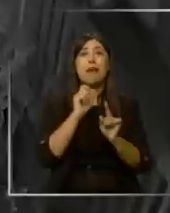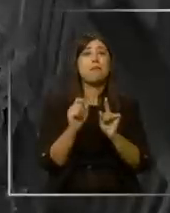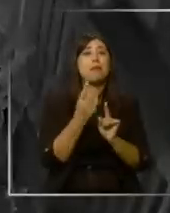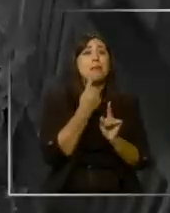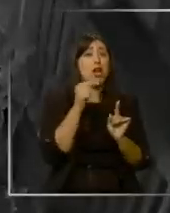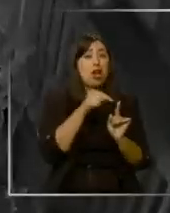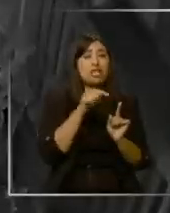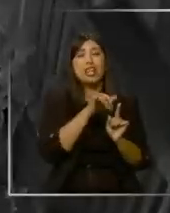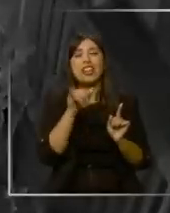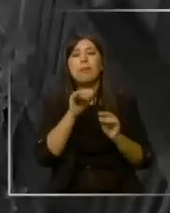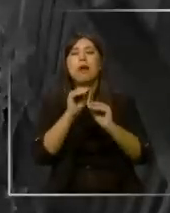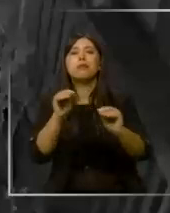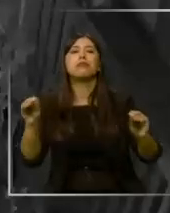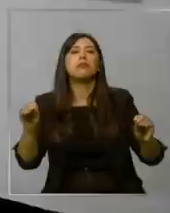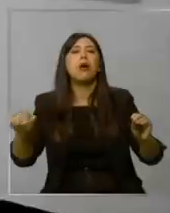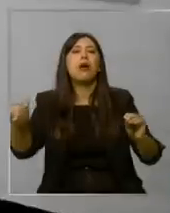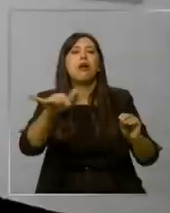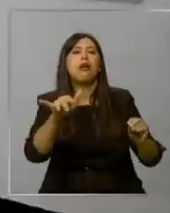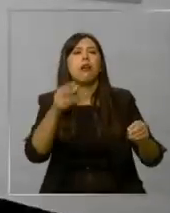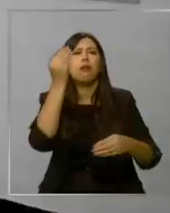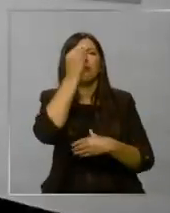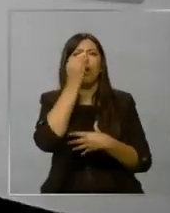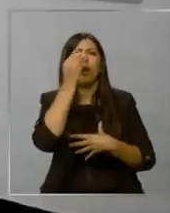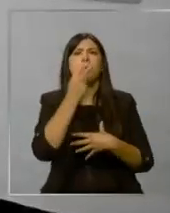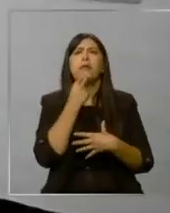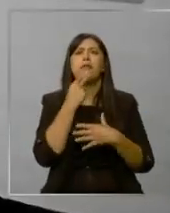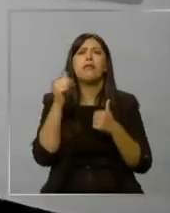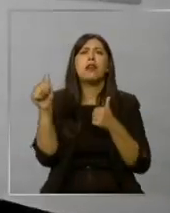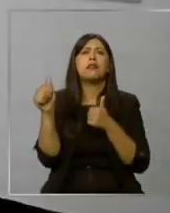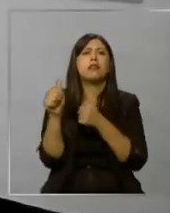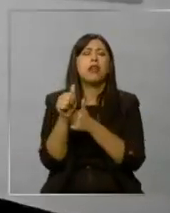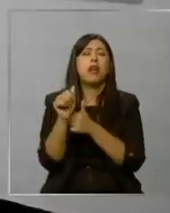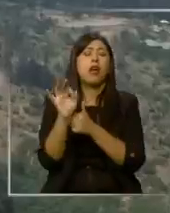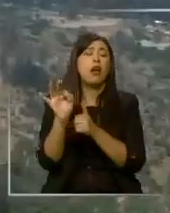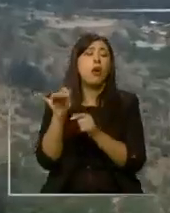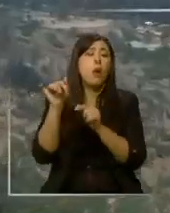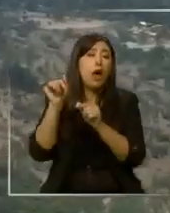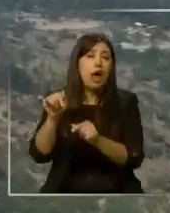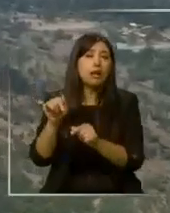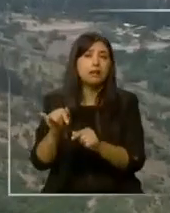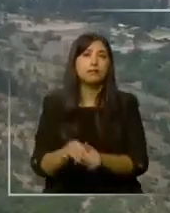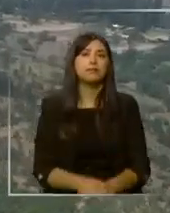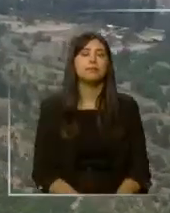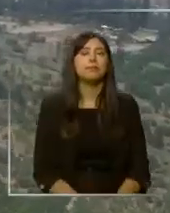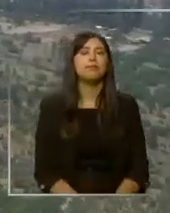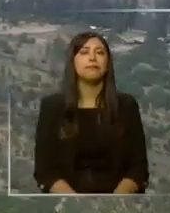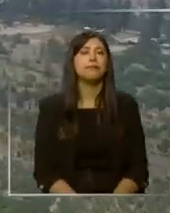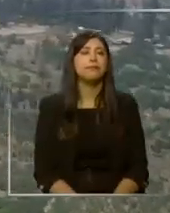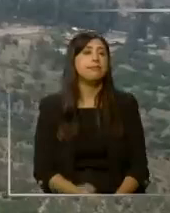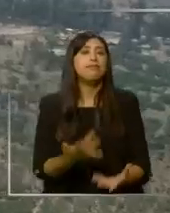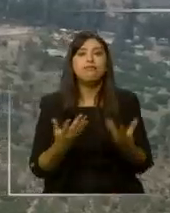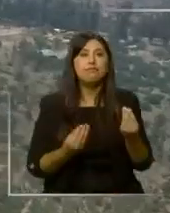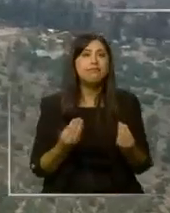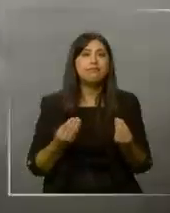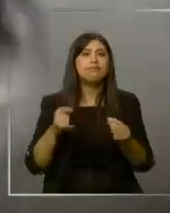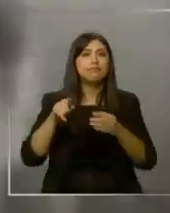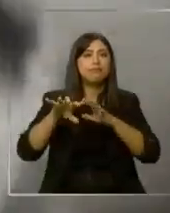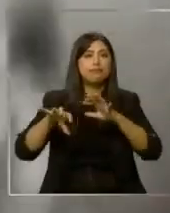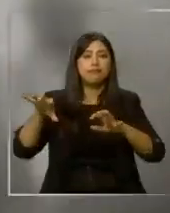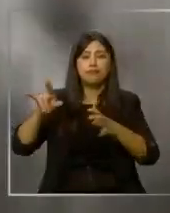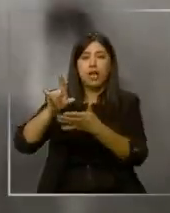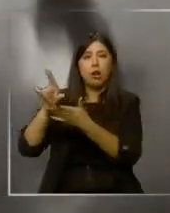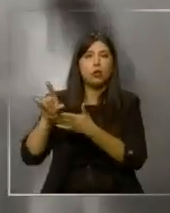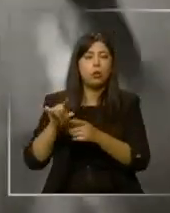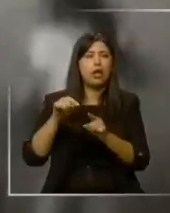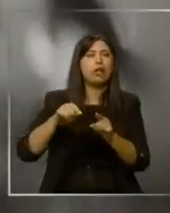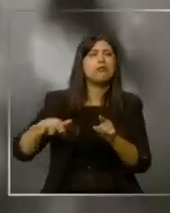que finalmente preocupan a la población que habita cerca de la falla o directamente en ella sobre todo porque en la falla de San Ramón no se ha